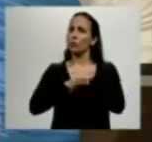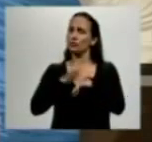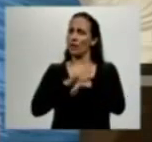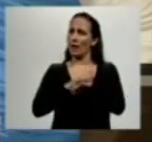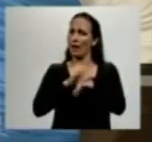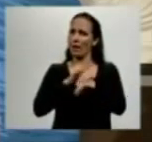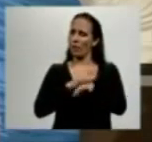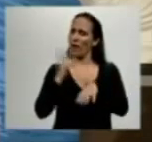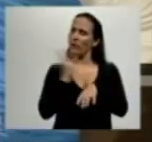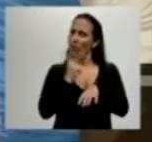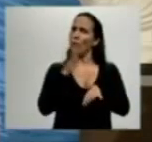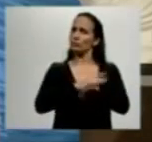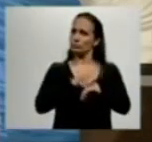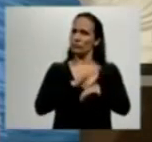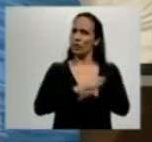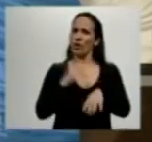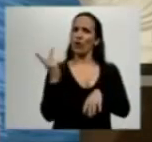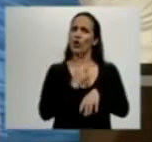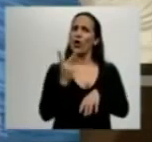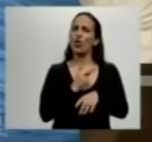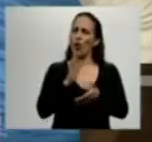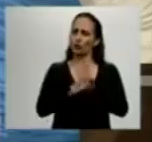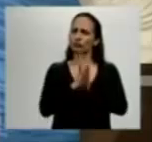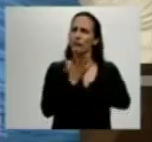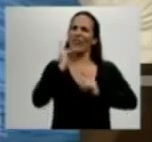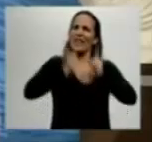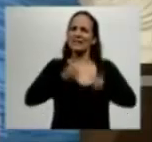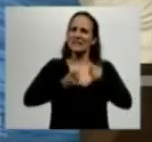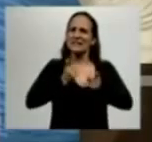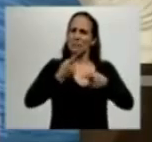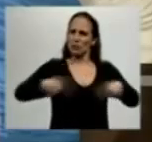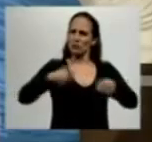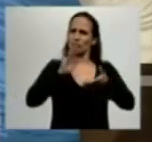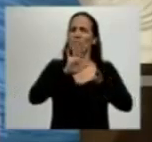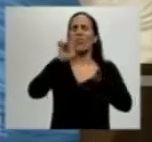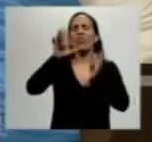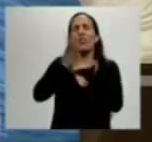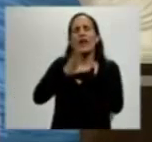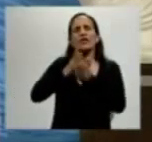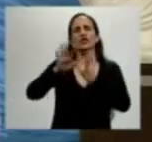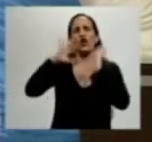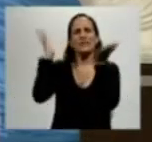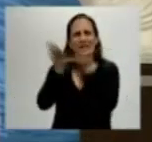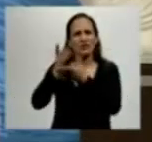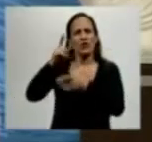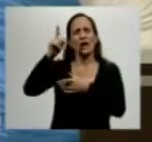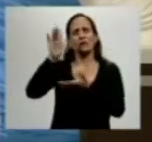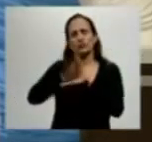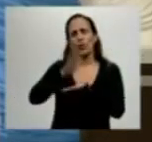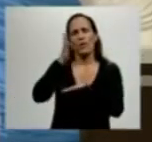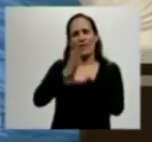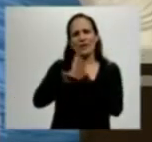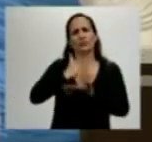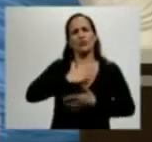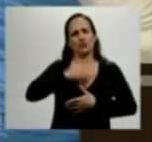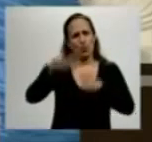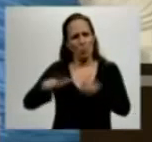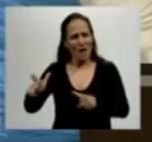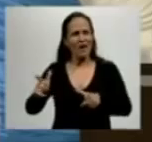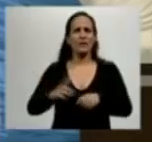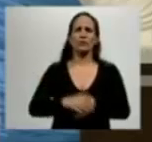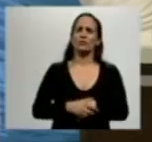dos ejercemos la patria potestad. Derecho internacional de los derechos humanos, derechos, lo que le decía también, la